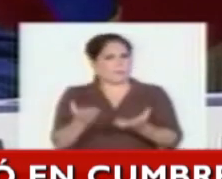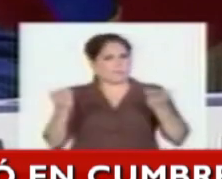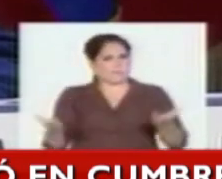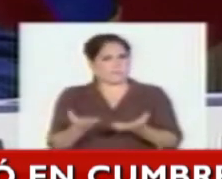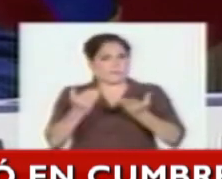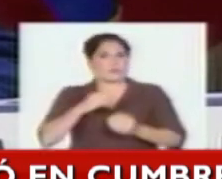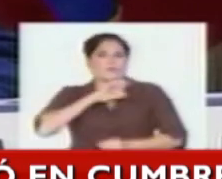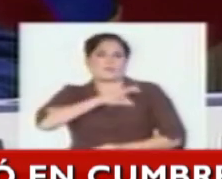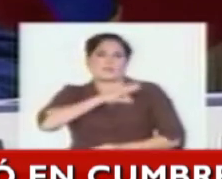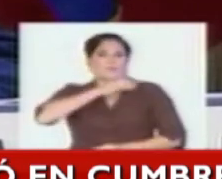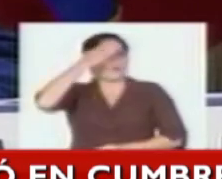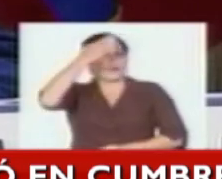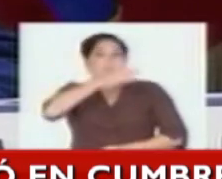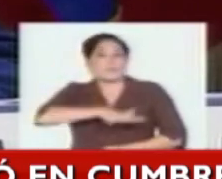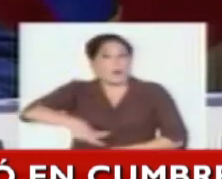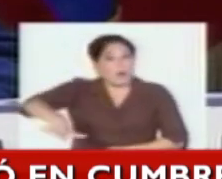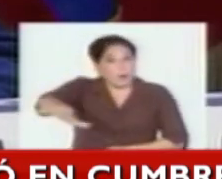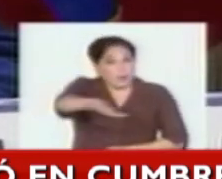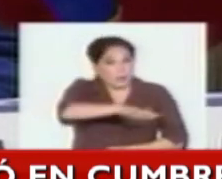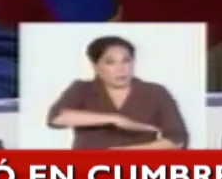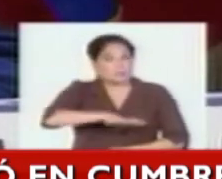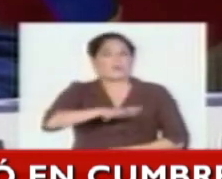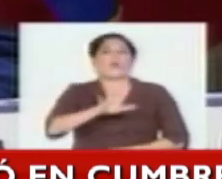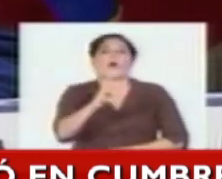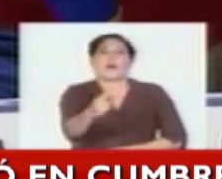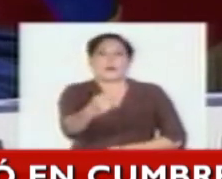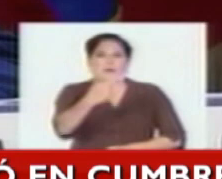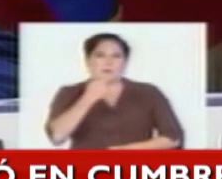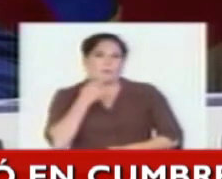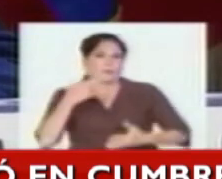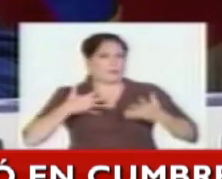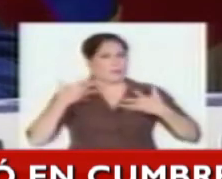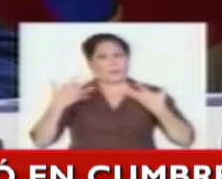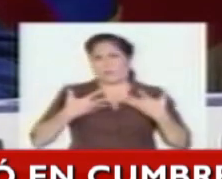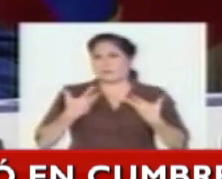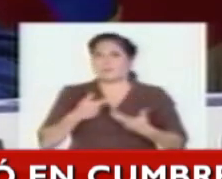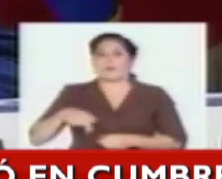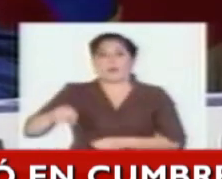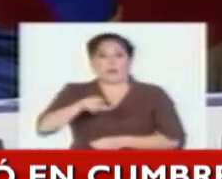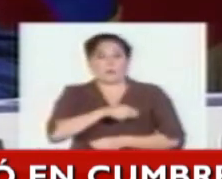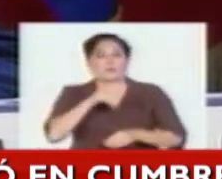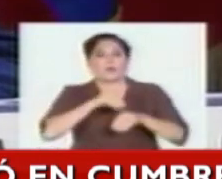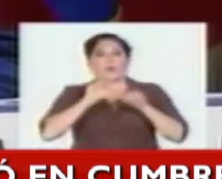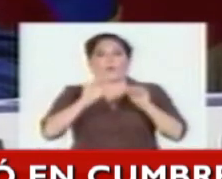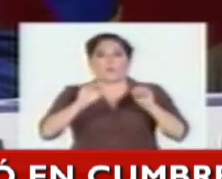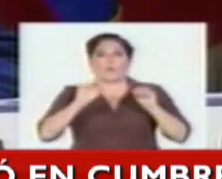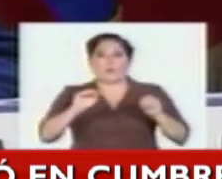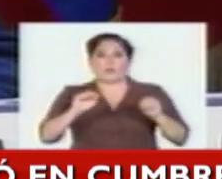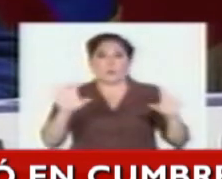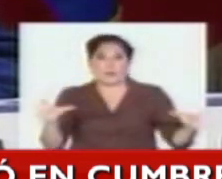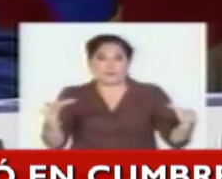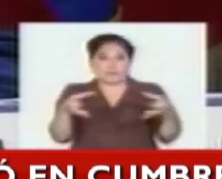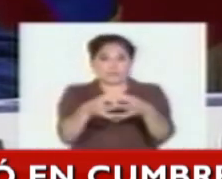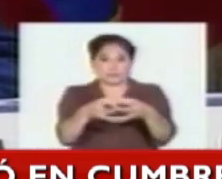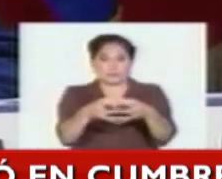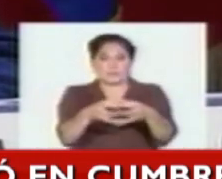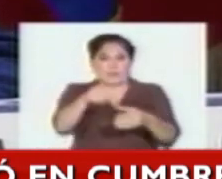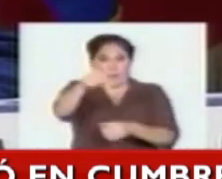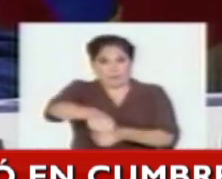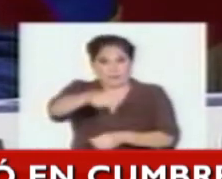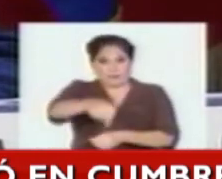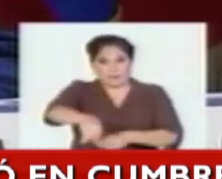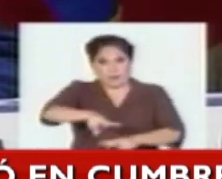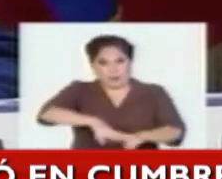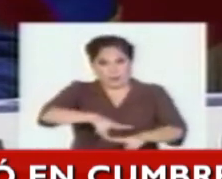les agradezco a todos su respuesta entusiasta a nuestra convocatoria para reunirnos aquí en